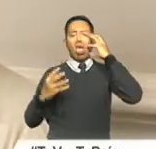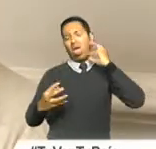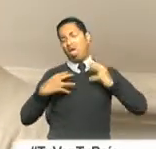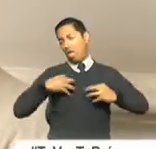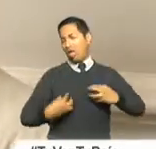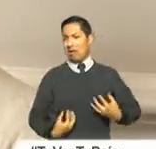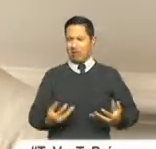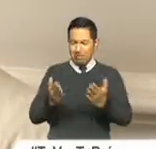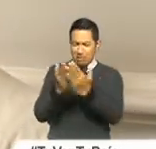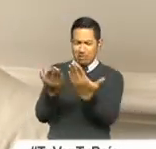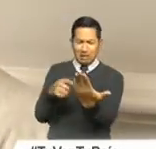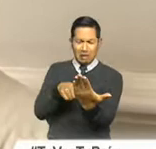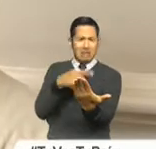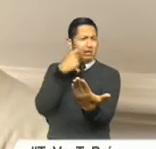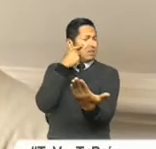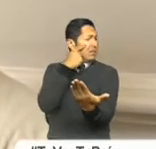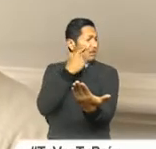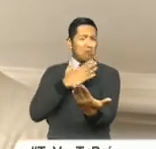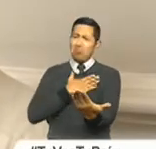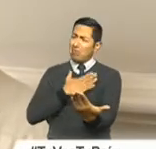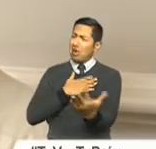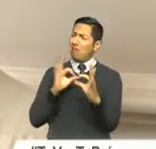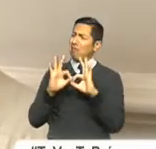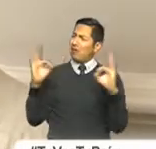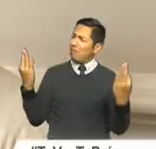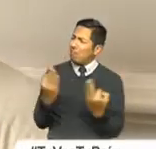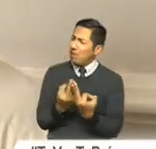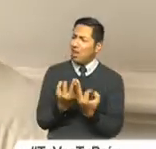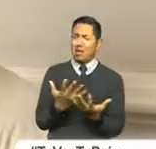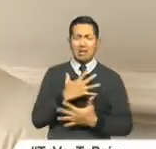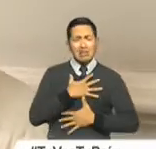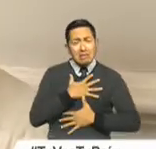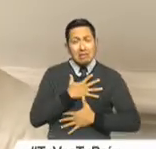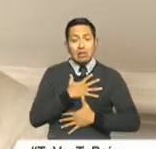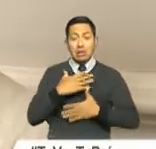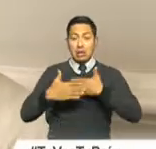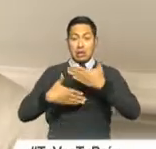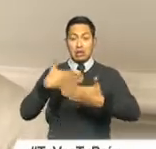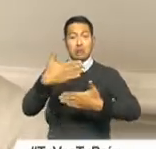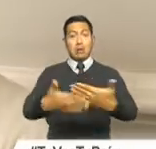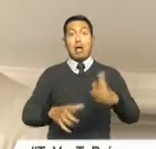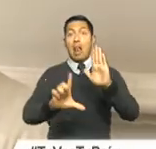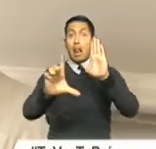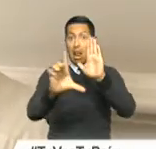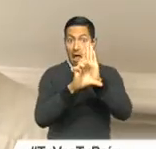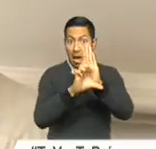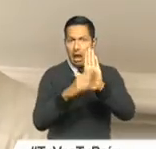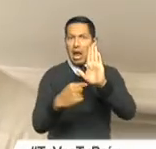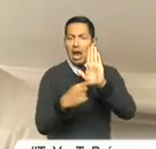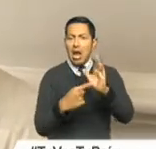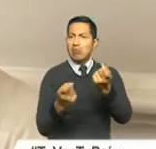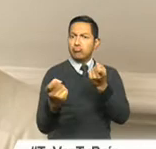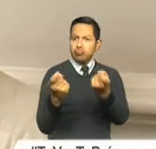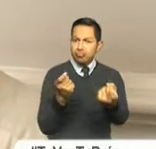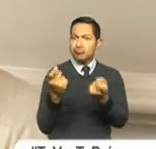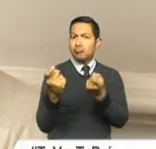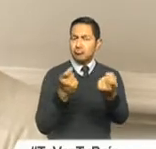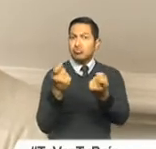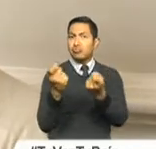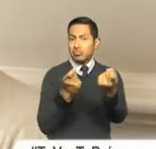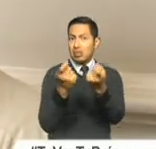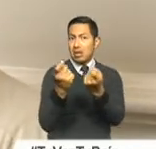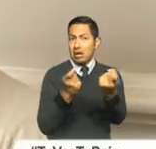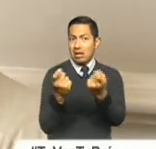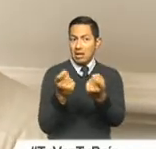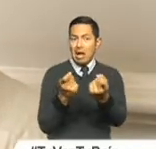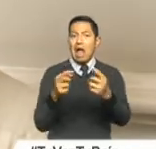la época una ley que regulara o sancionara, si cabe el término, este tipo de comportamientos morbosos,